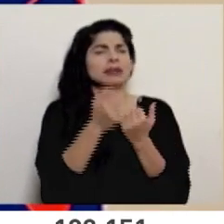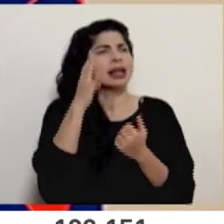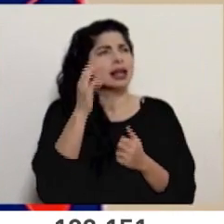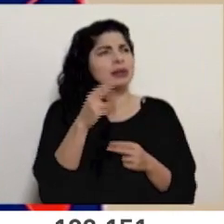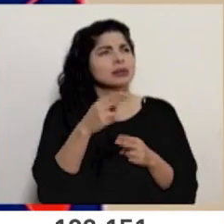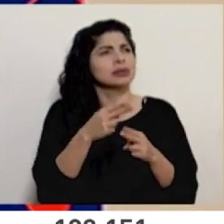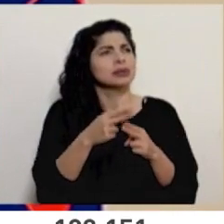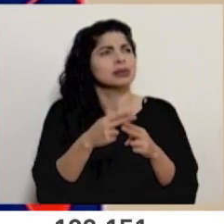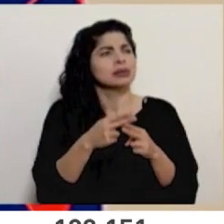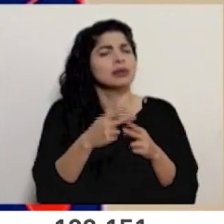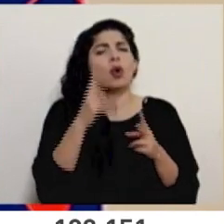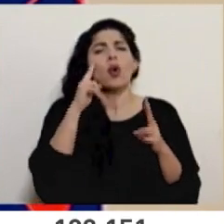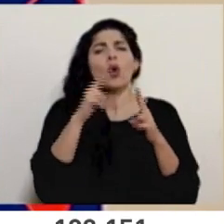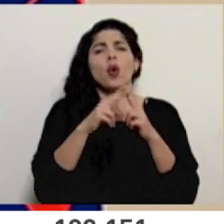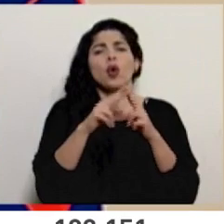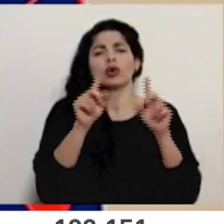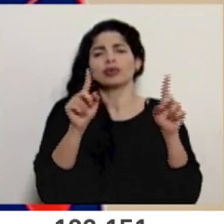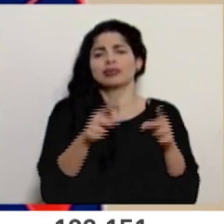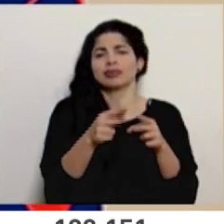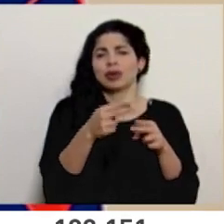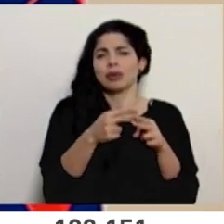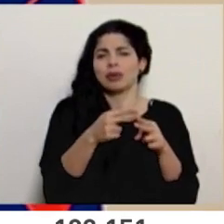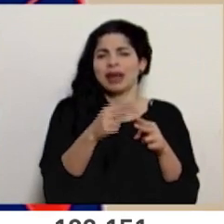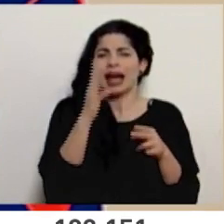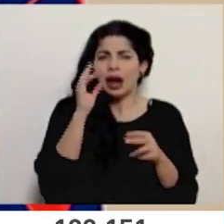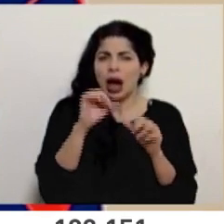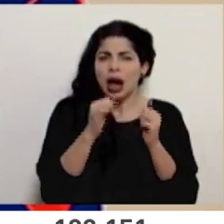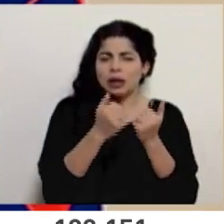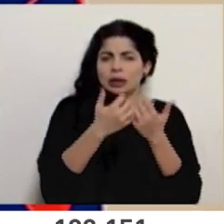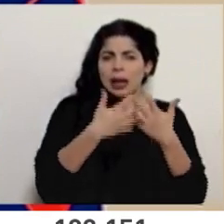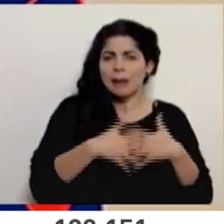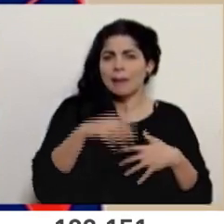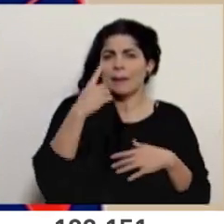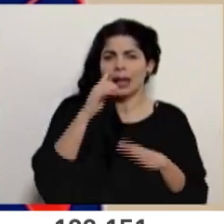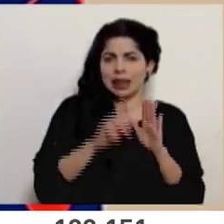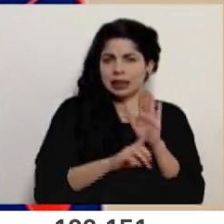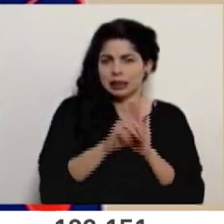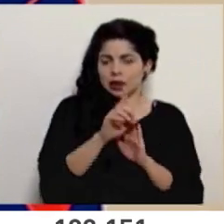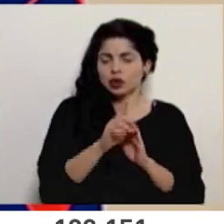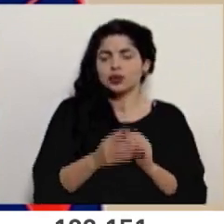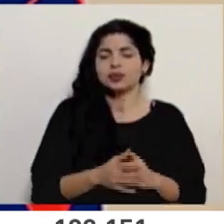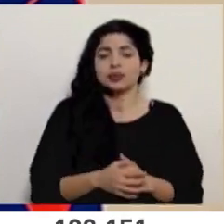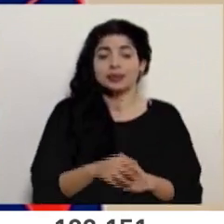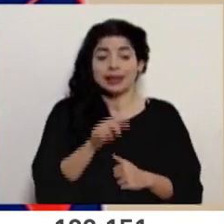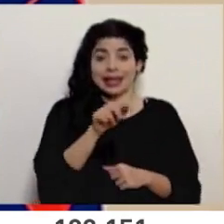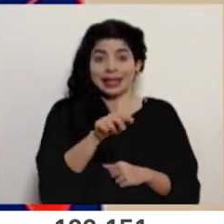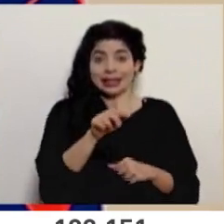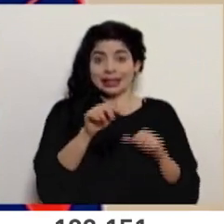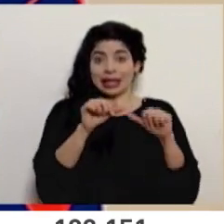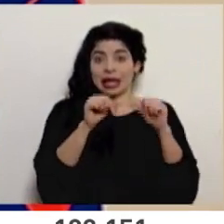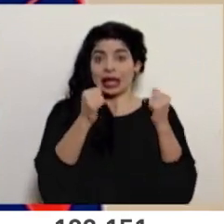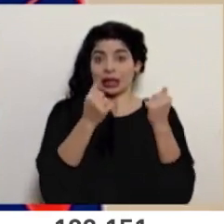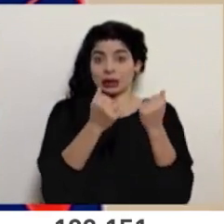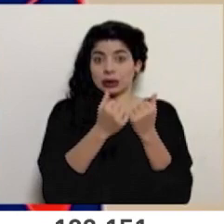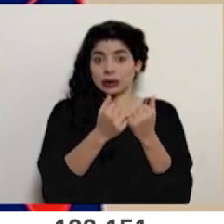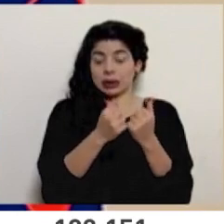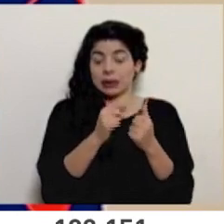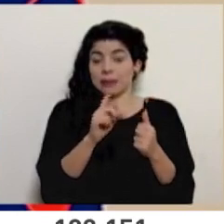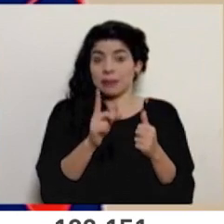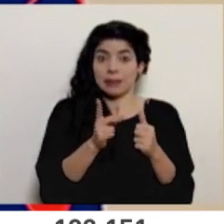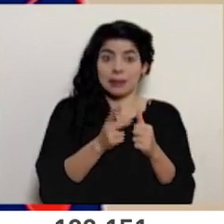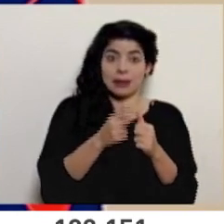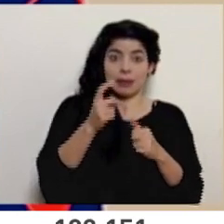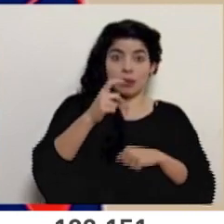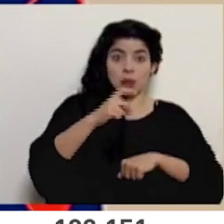llama, bueno, conozco las siglas, creo que se llama Asociación Empresarial para el Desarrollo. Esta asociación, en primera instancia,